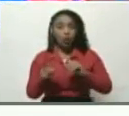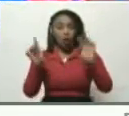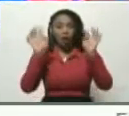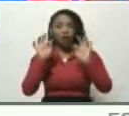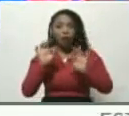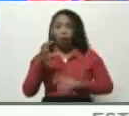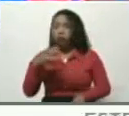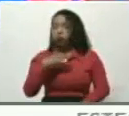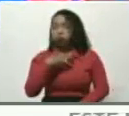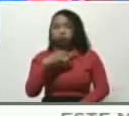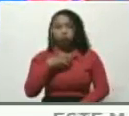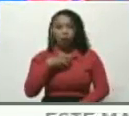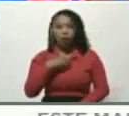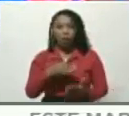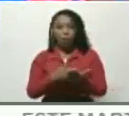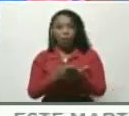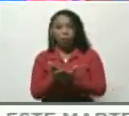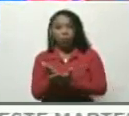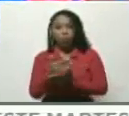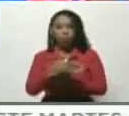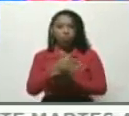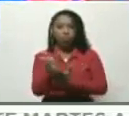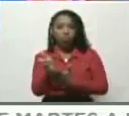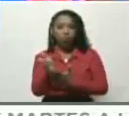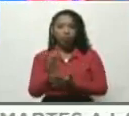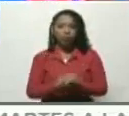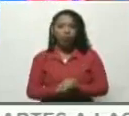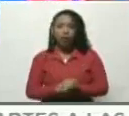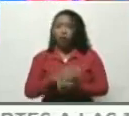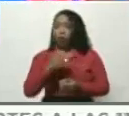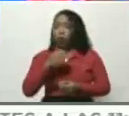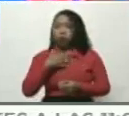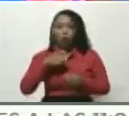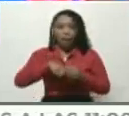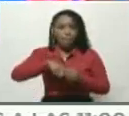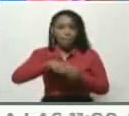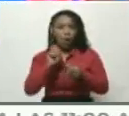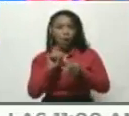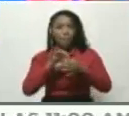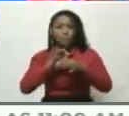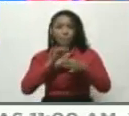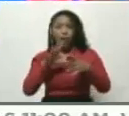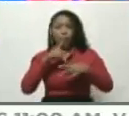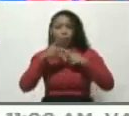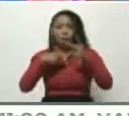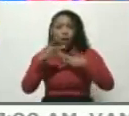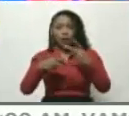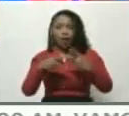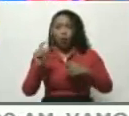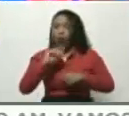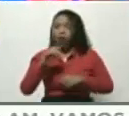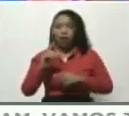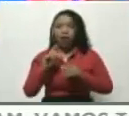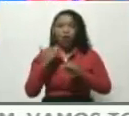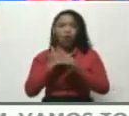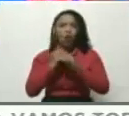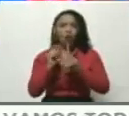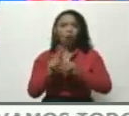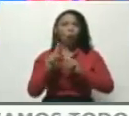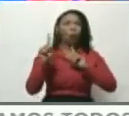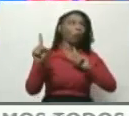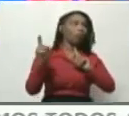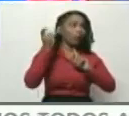puede desvirtuarse, ni puede despolitizarse, ni puede tampoco estar ajeno a lo